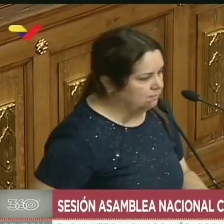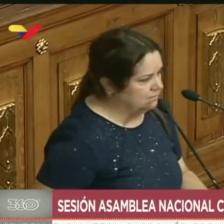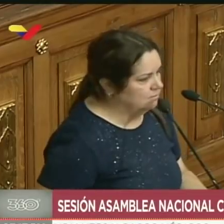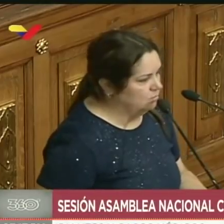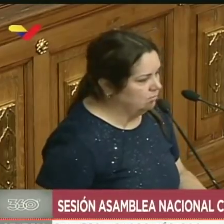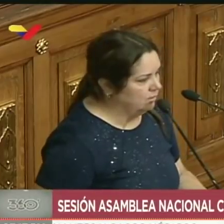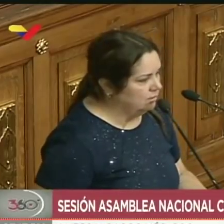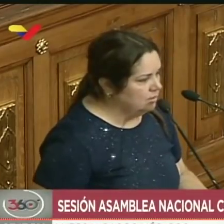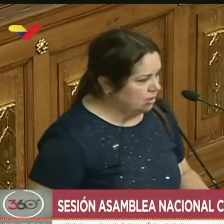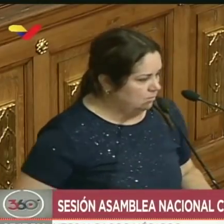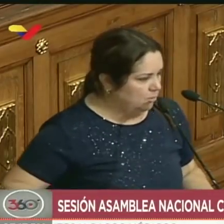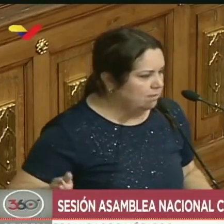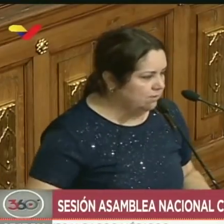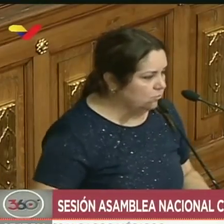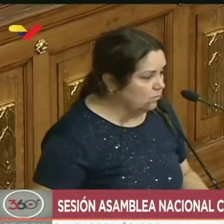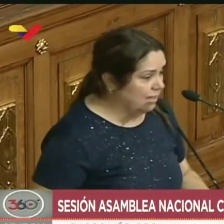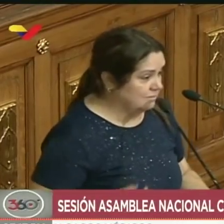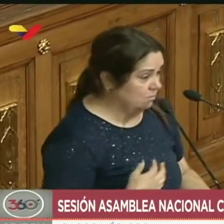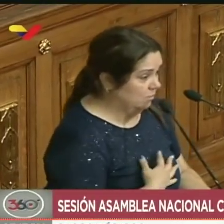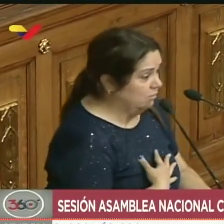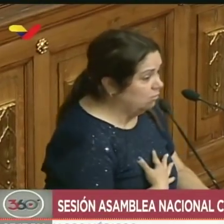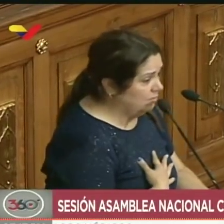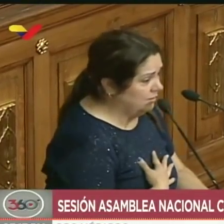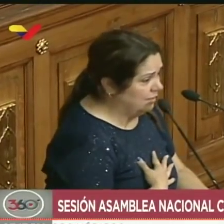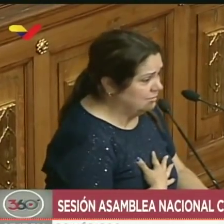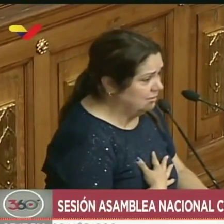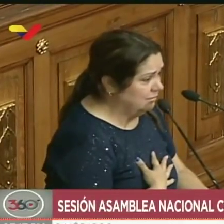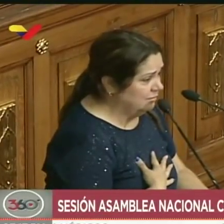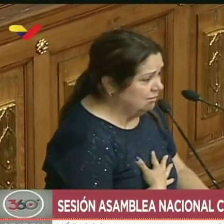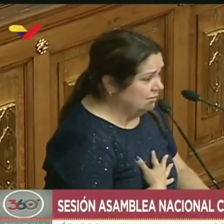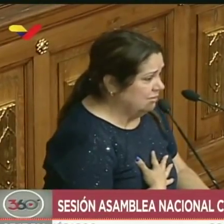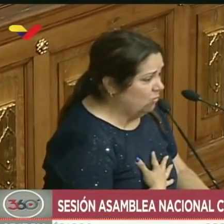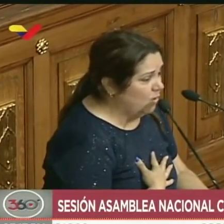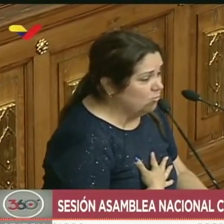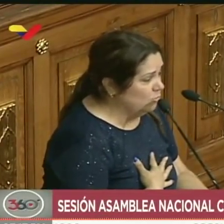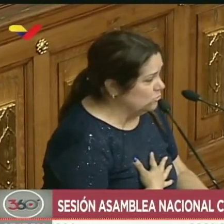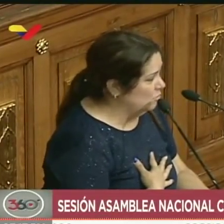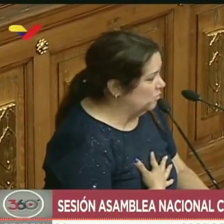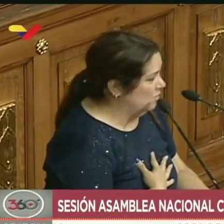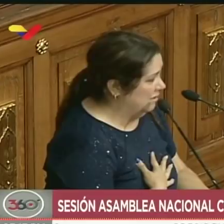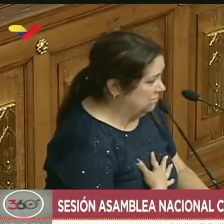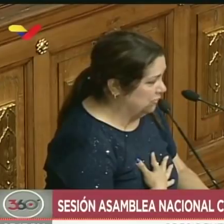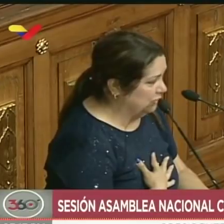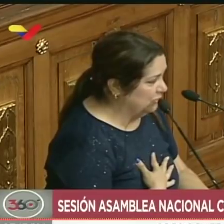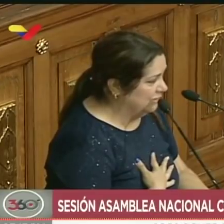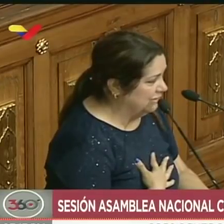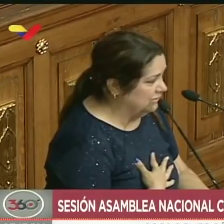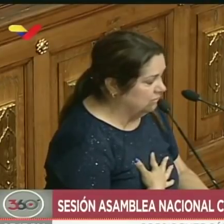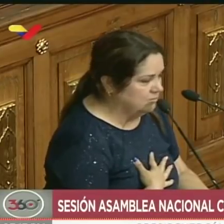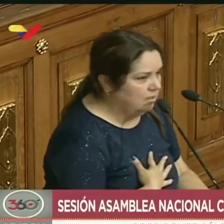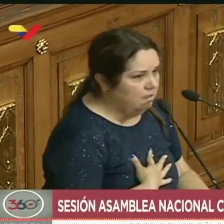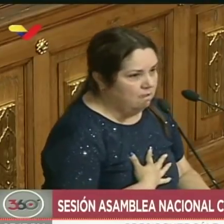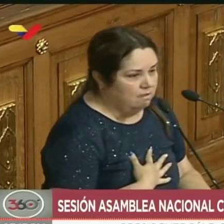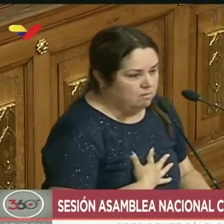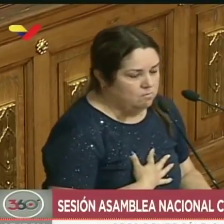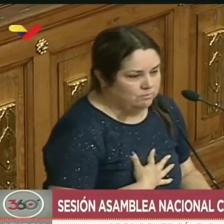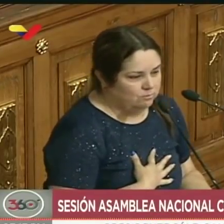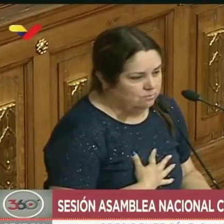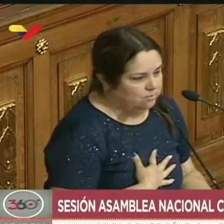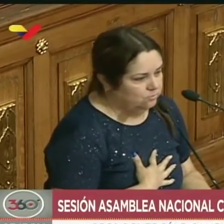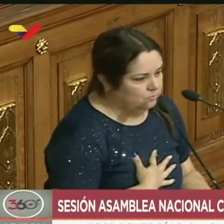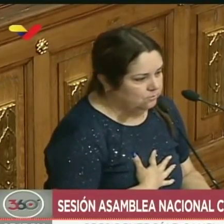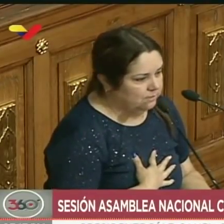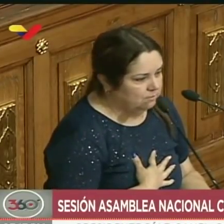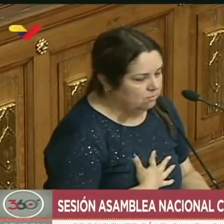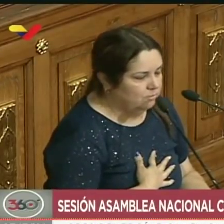un acto en la Plaza Bolívar y voy a ver tu casa. Cuando él llegó a mi casa, se le aguaron los ojos al protector del Táchira. Me dice, ¿cómo